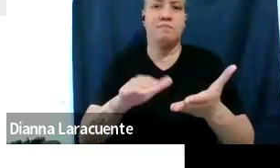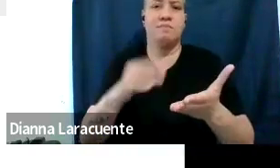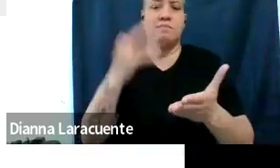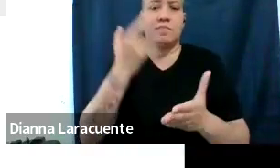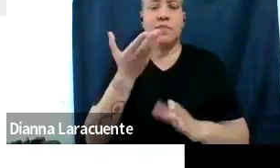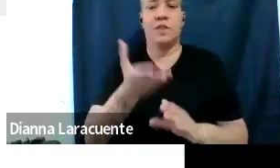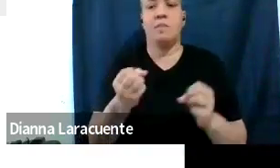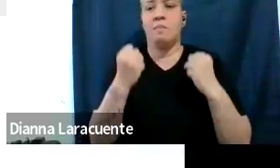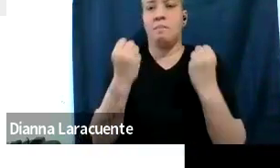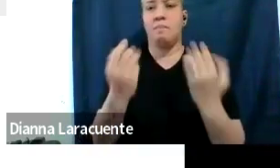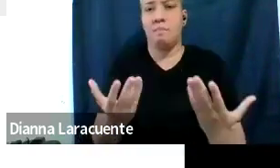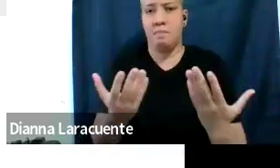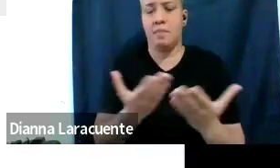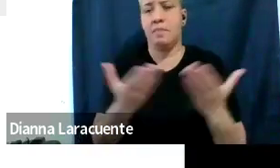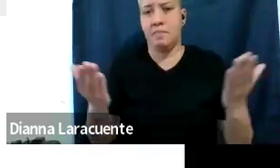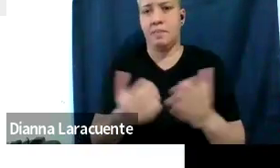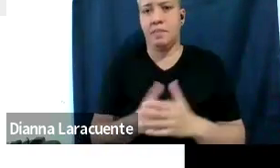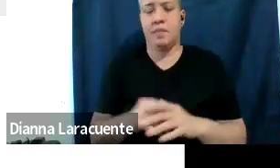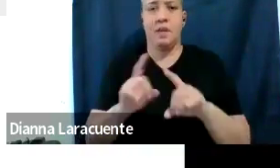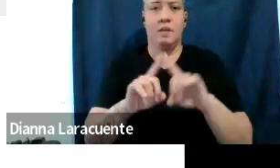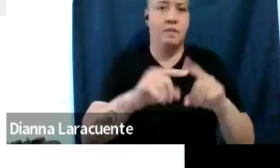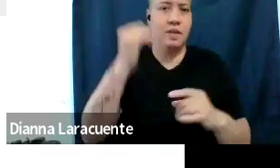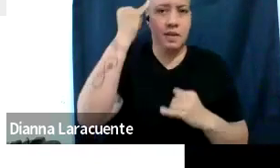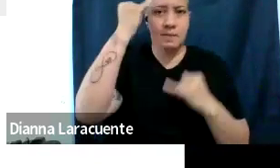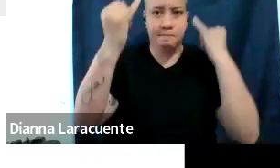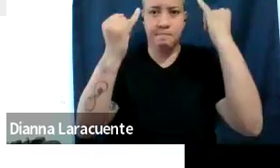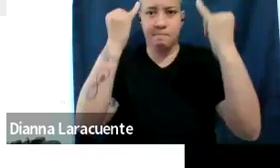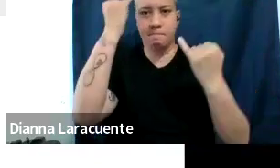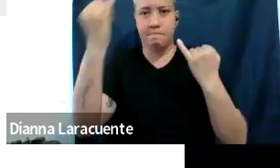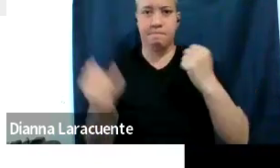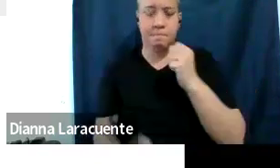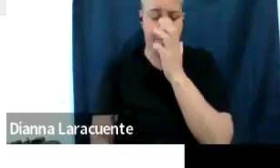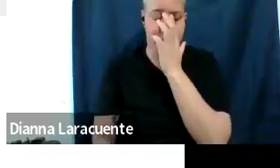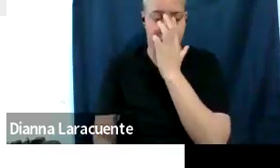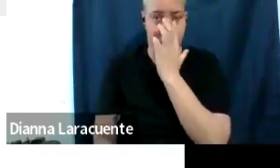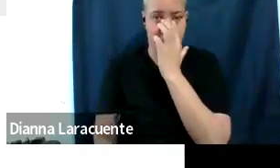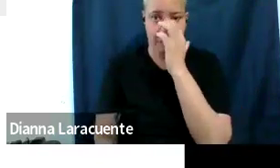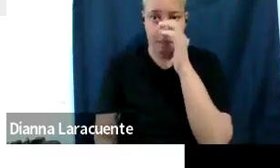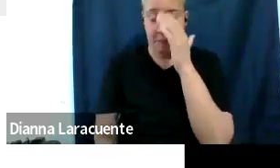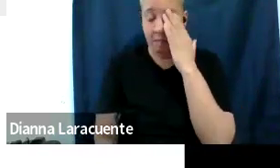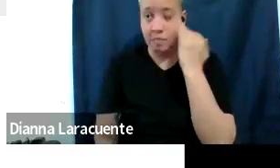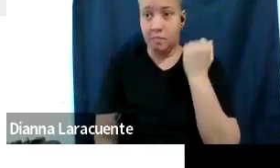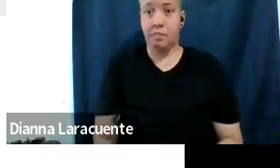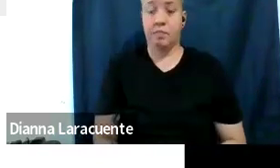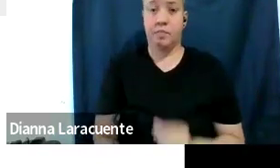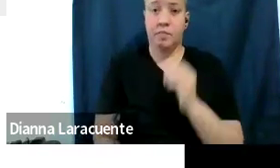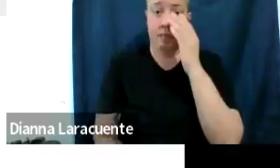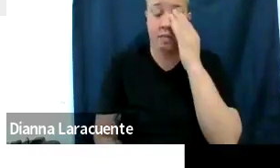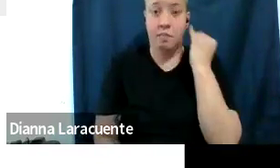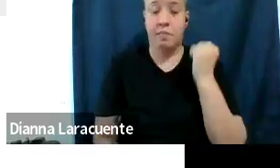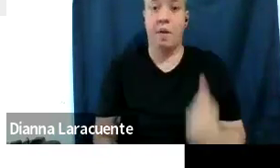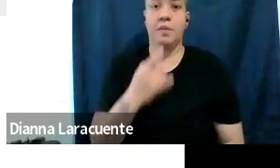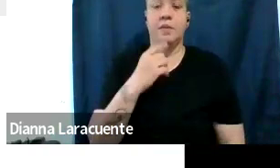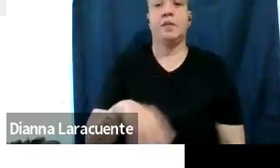maneras, desde las diferentes ideologías. Y fíjense lo que dice Evaristo